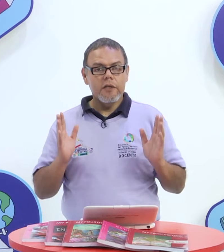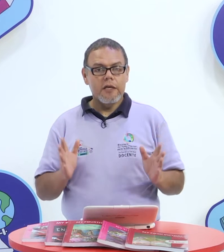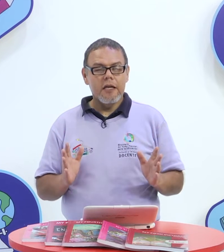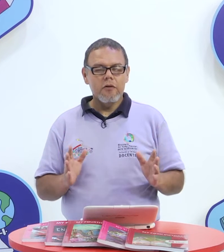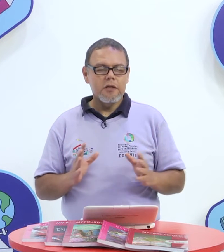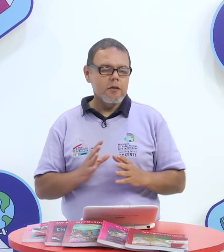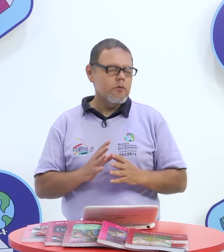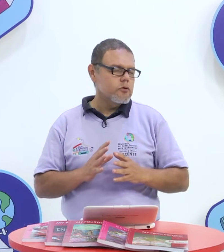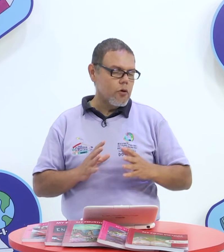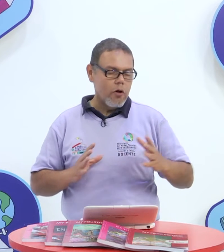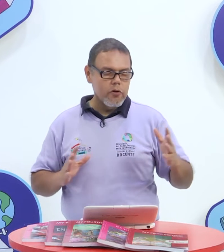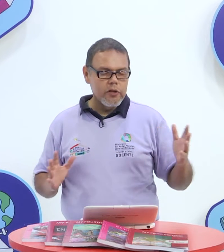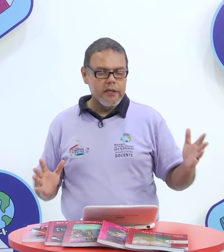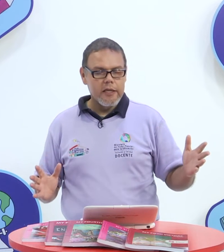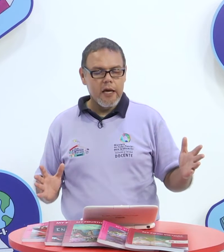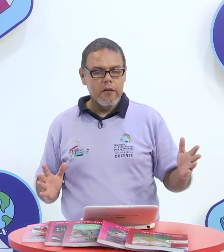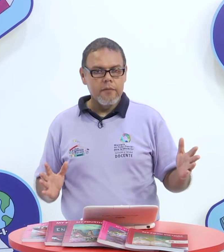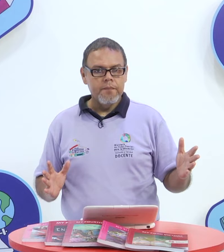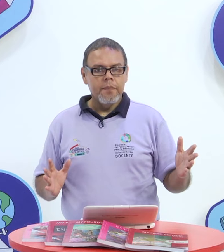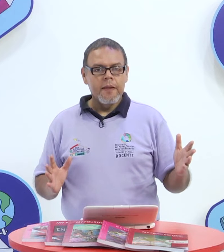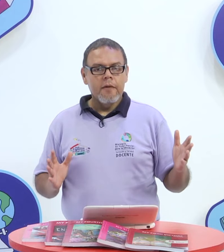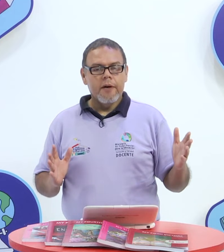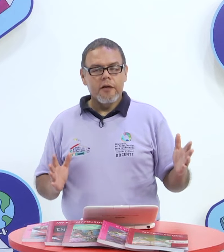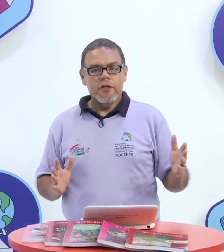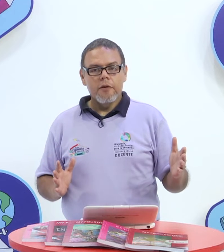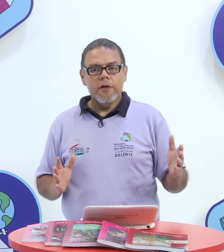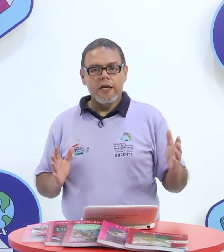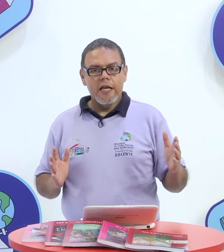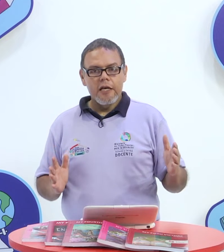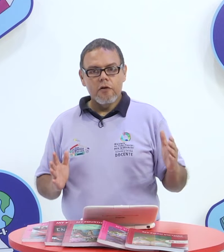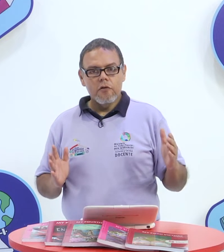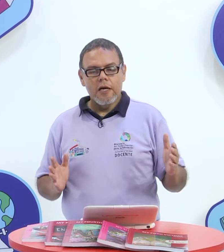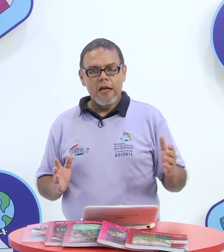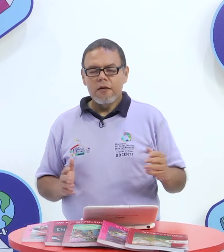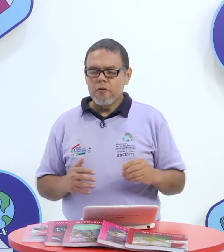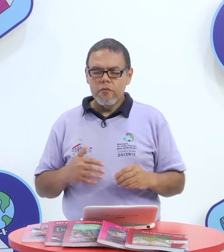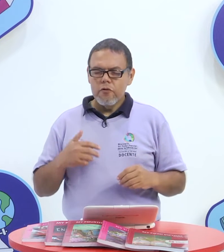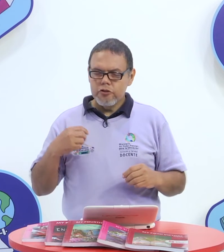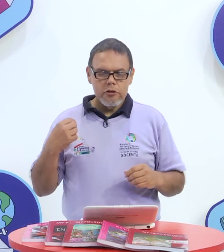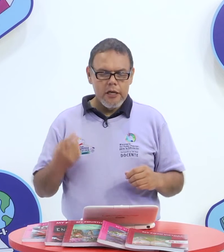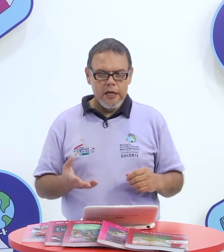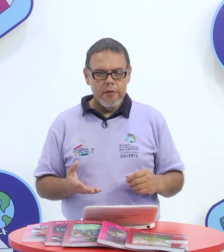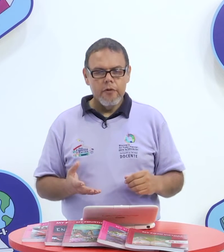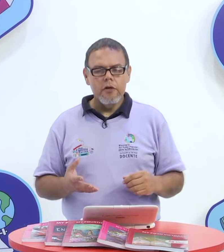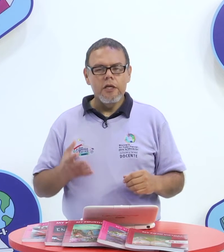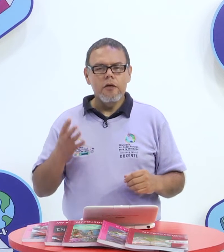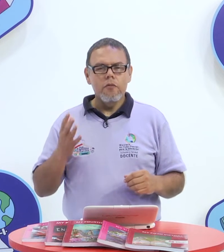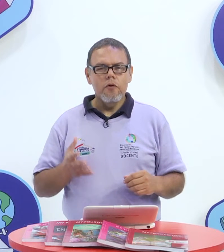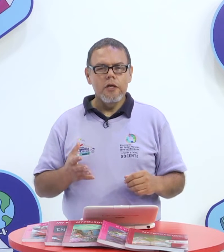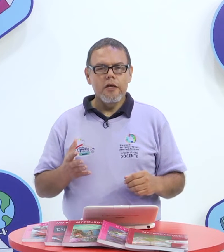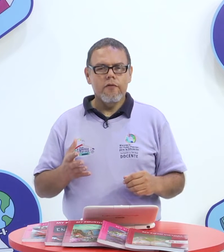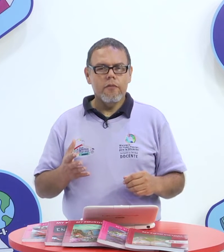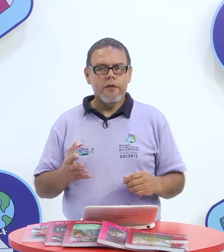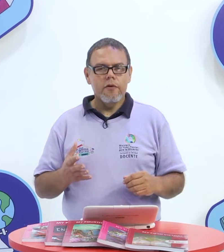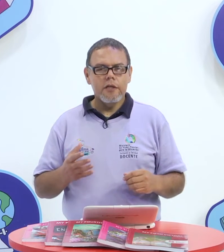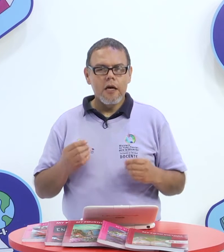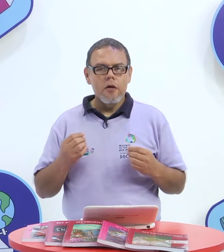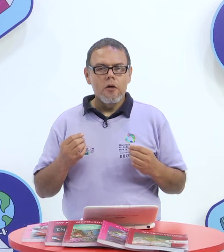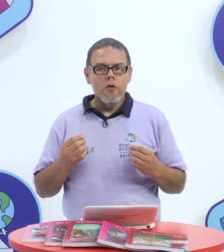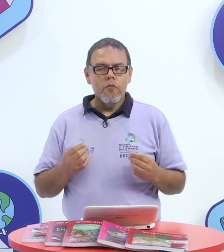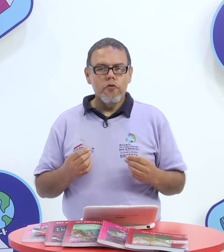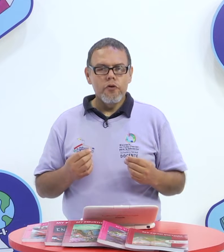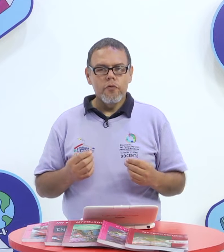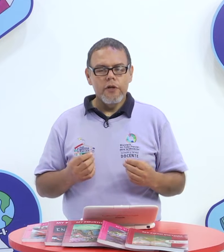nuestro material donde tenemos todo detallado para que ustedes puedan leerlo con calma, con muchos ejemplos y la información